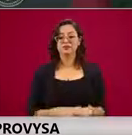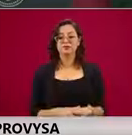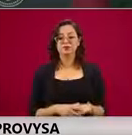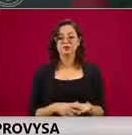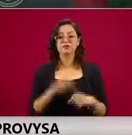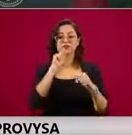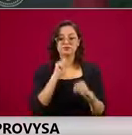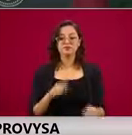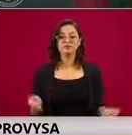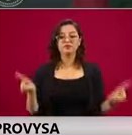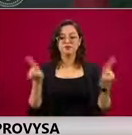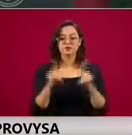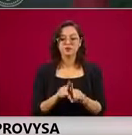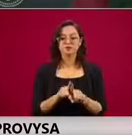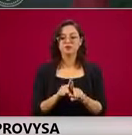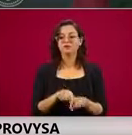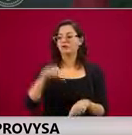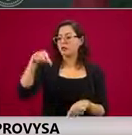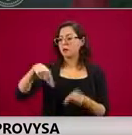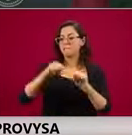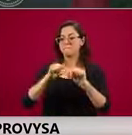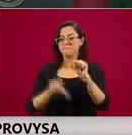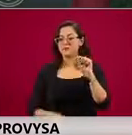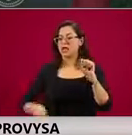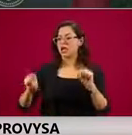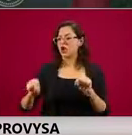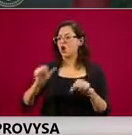Ya no va a tener la posibilidad de encabezar